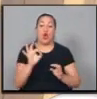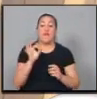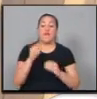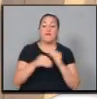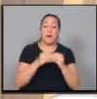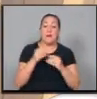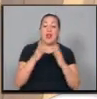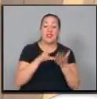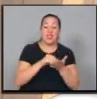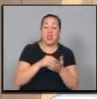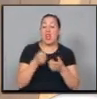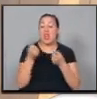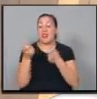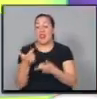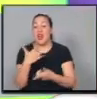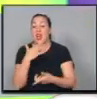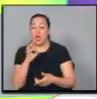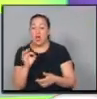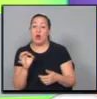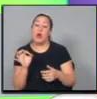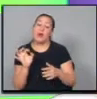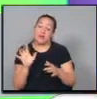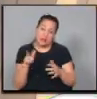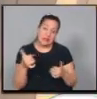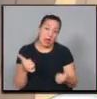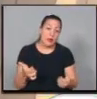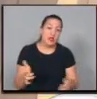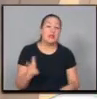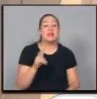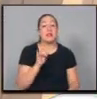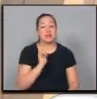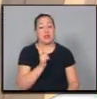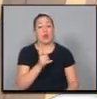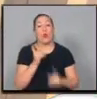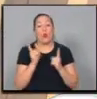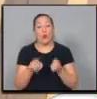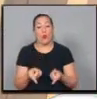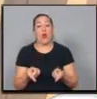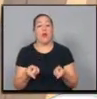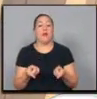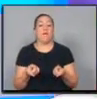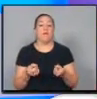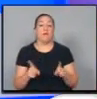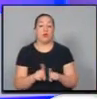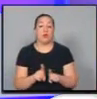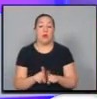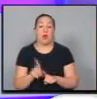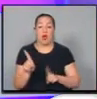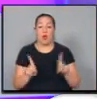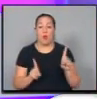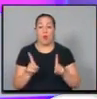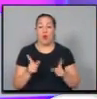se lo da al hijo. Es buena la opción. Sí, de todas maneras, implica eso una limitación, porque muchos directamente no tienen el terreno, tienen que empezar de